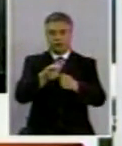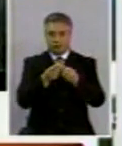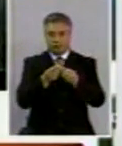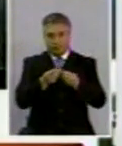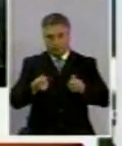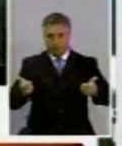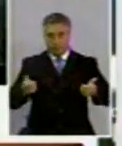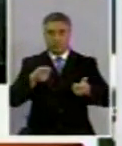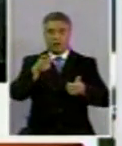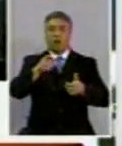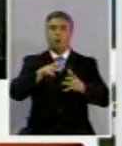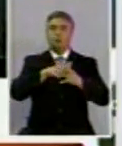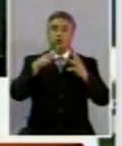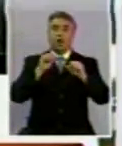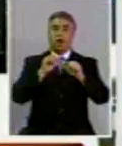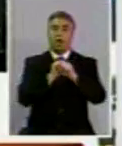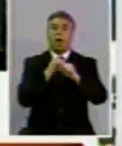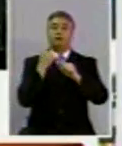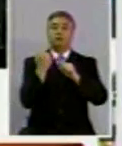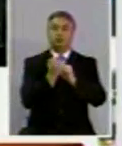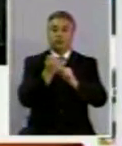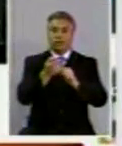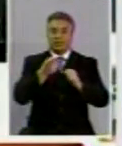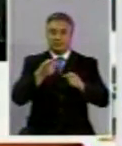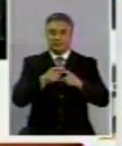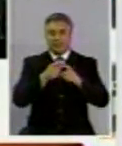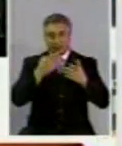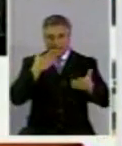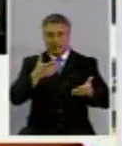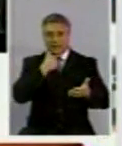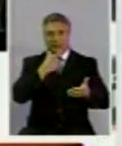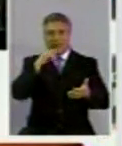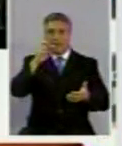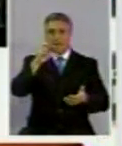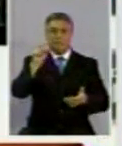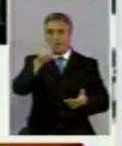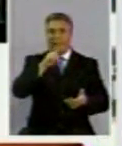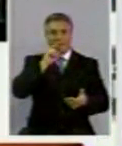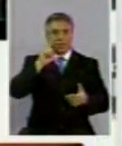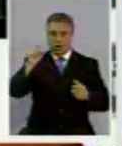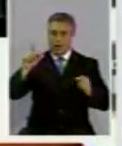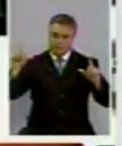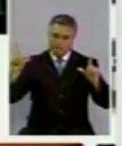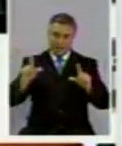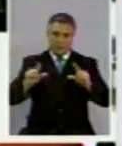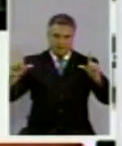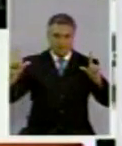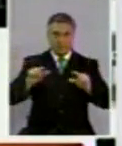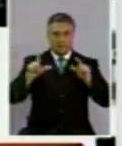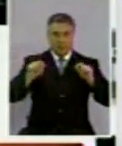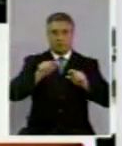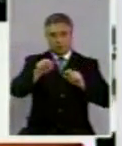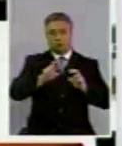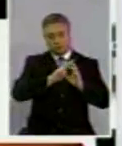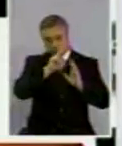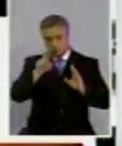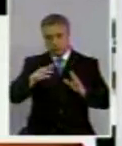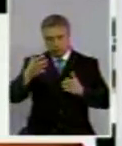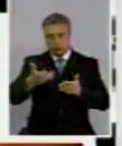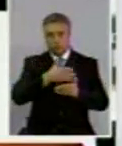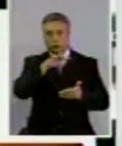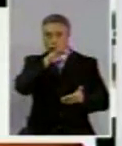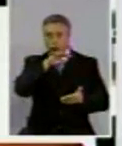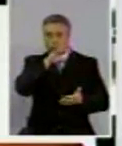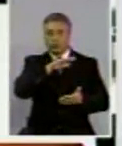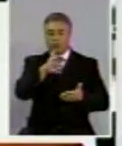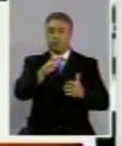muchas asociaciones ecologistas es reducir el impacto del plástico, y para ello lo mejor es reducir el consumo y reutilizar. Algo que debe empezar,